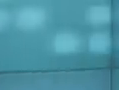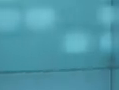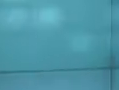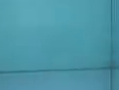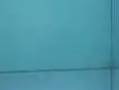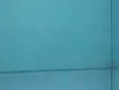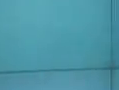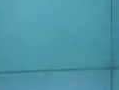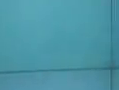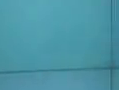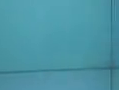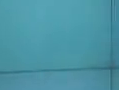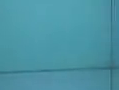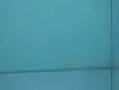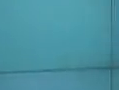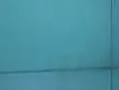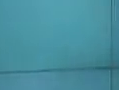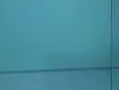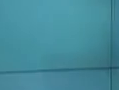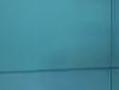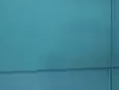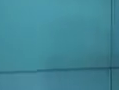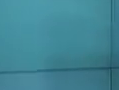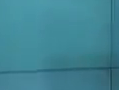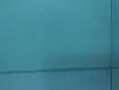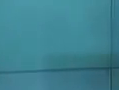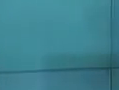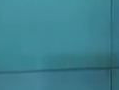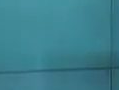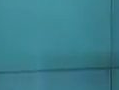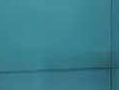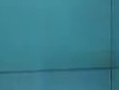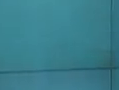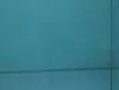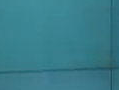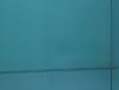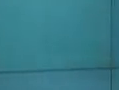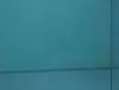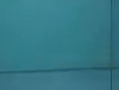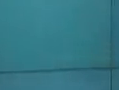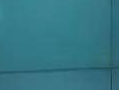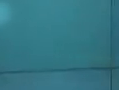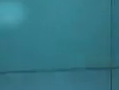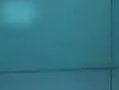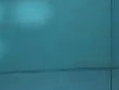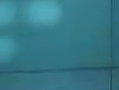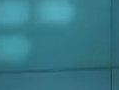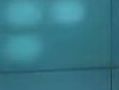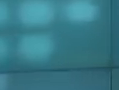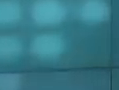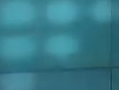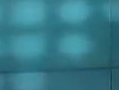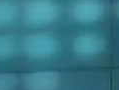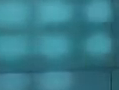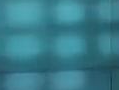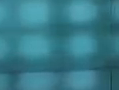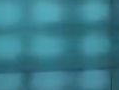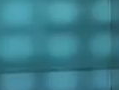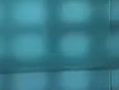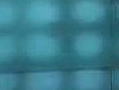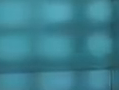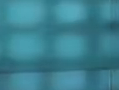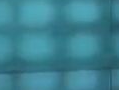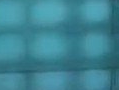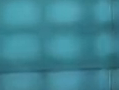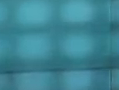Bien, a esta hora nos enlazamos con la señal de la actividad presidencial de este jueves 2 de diciembre. Graya Casella se encuentra en el lugar. Graya